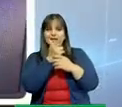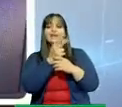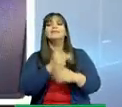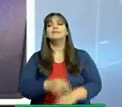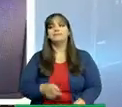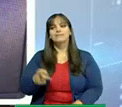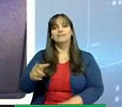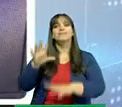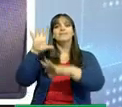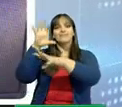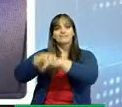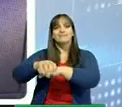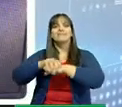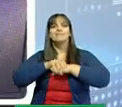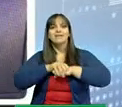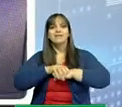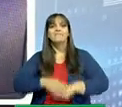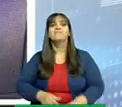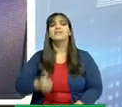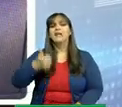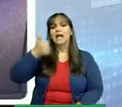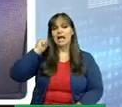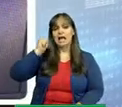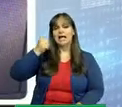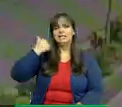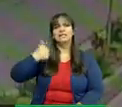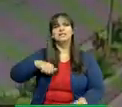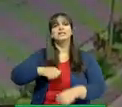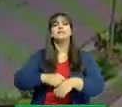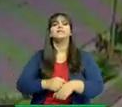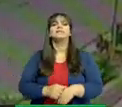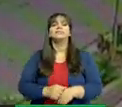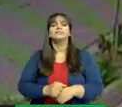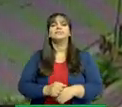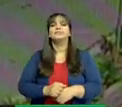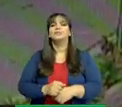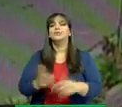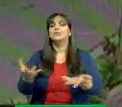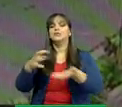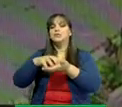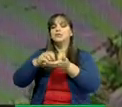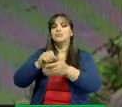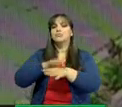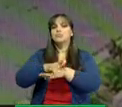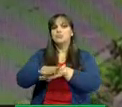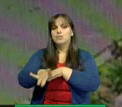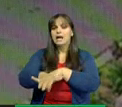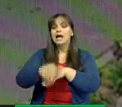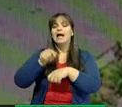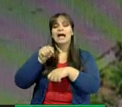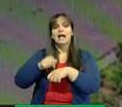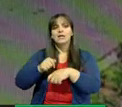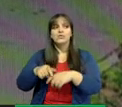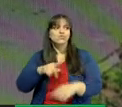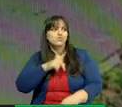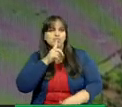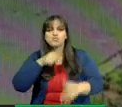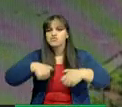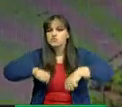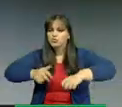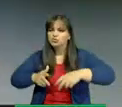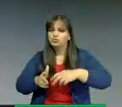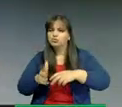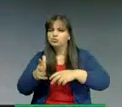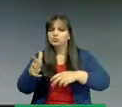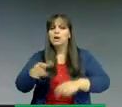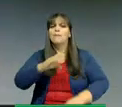Gobierno, María Paula Romo, en su red social de Twitter. La funcionaria señaló además que en posesión